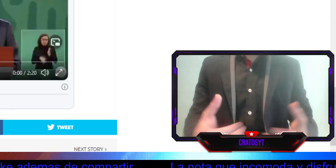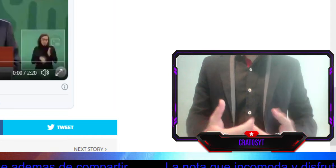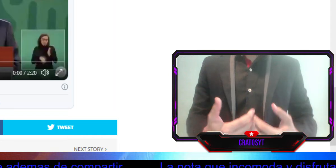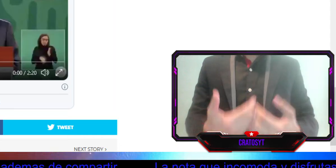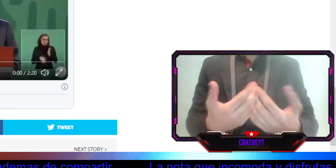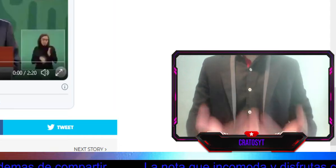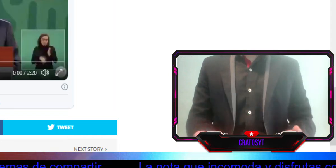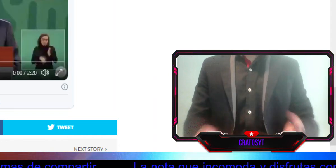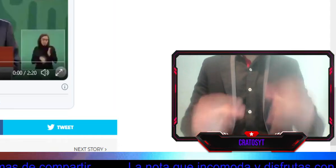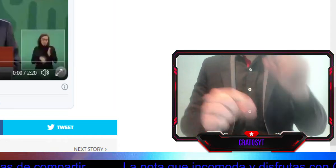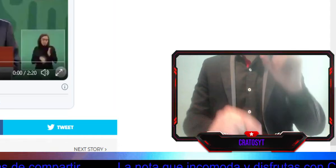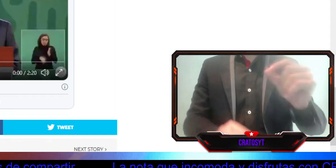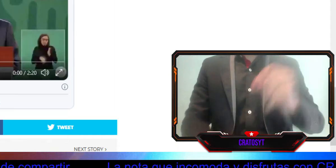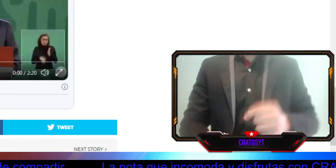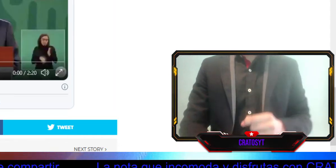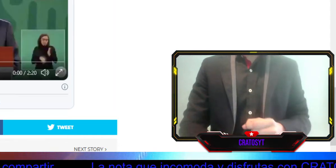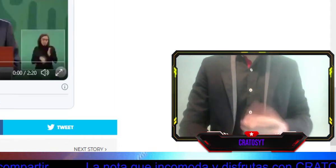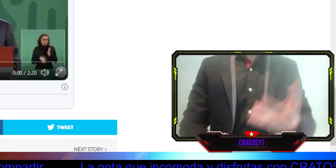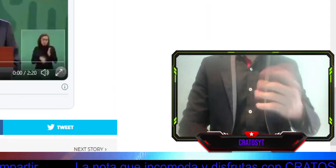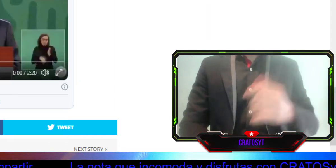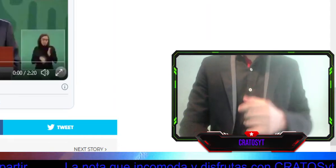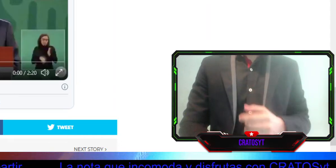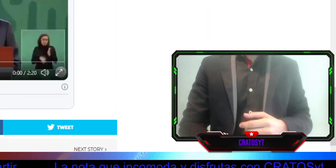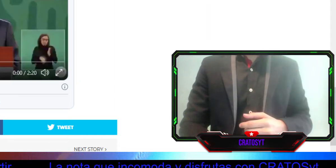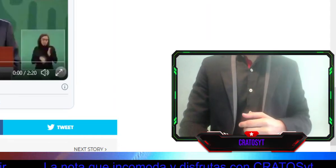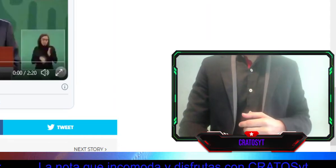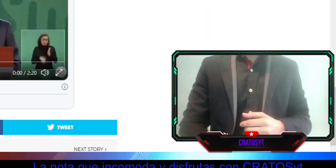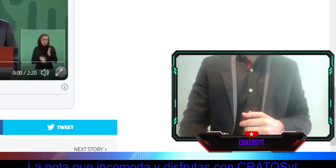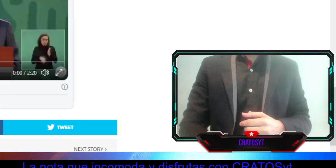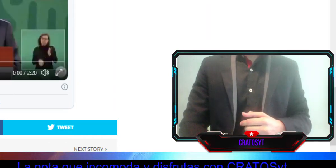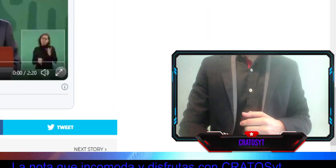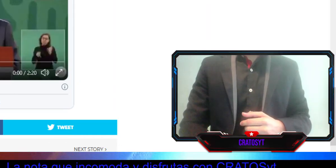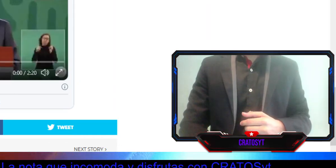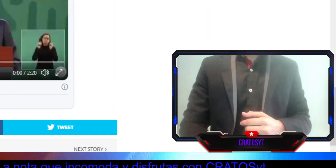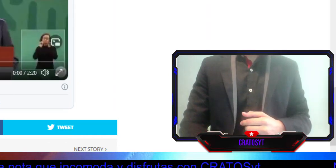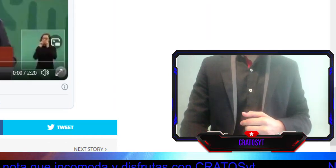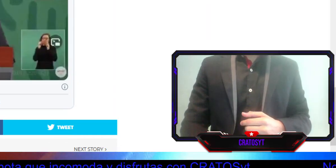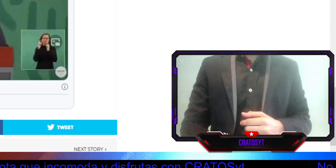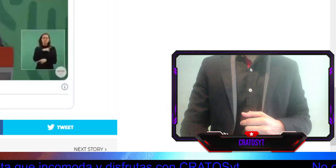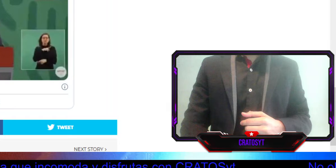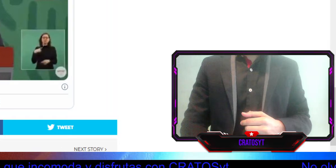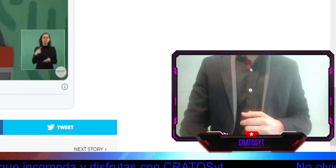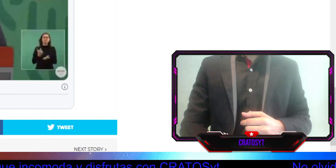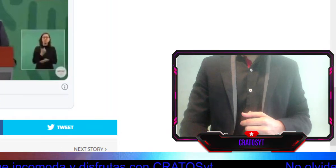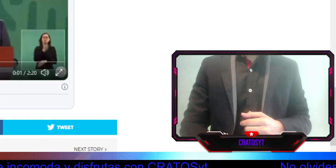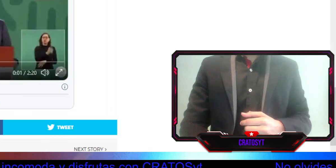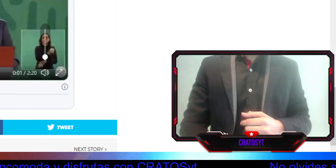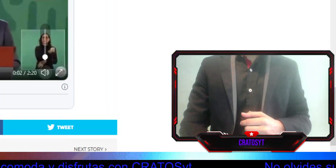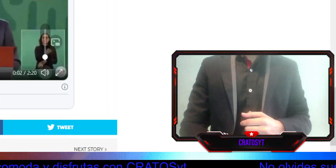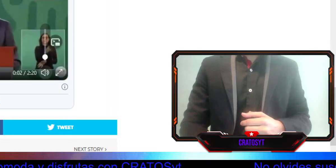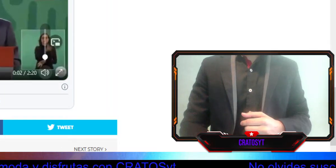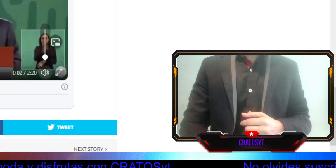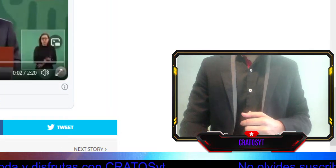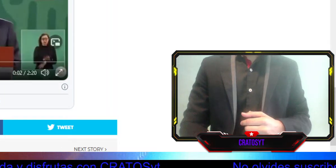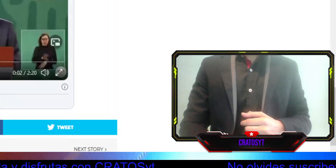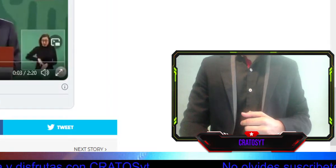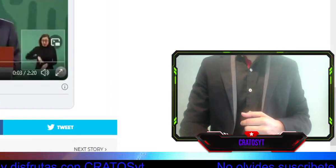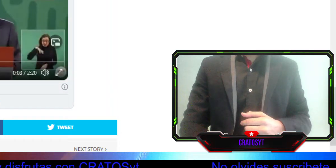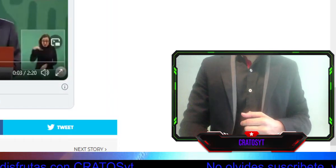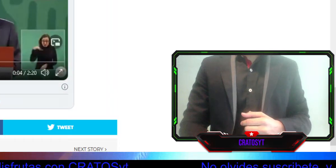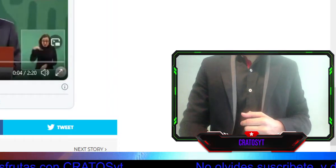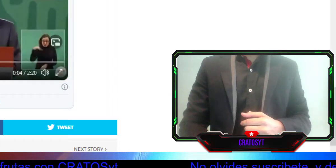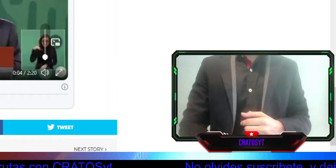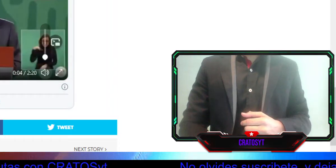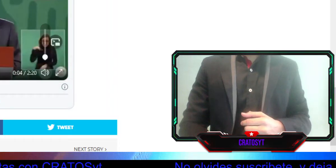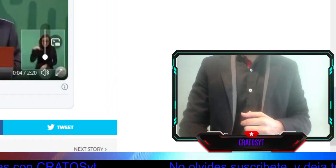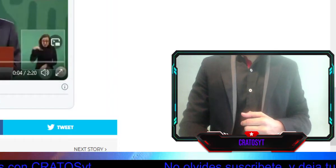dice y complementen lo que yo les comenté. Se los pongo. Otro abuso, también ilegal,